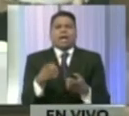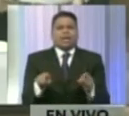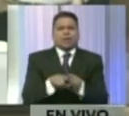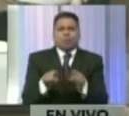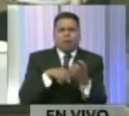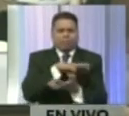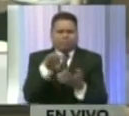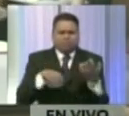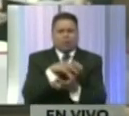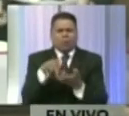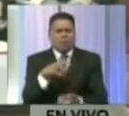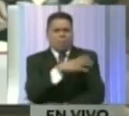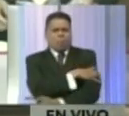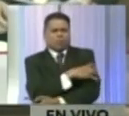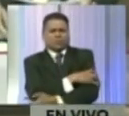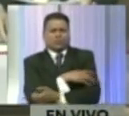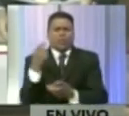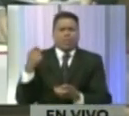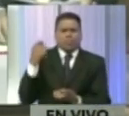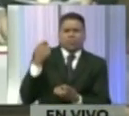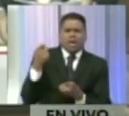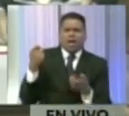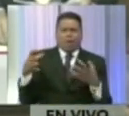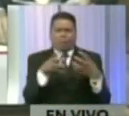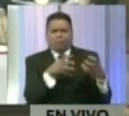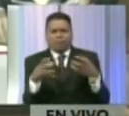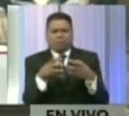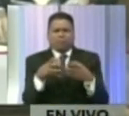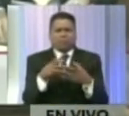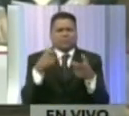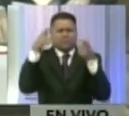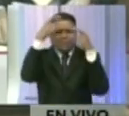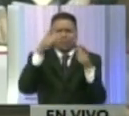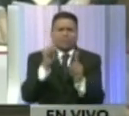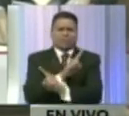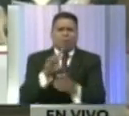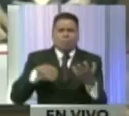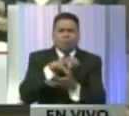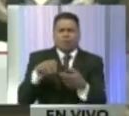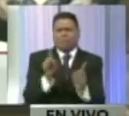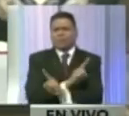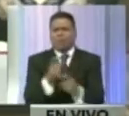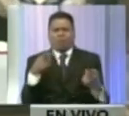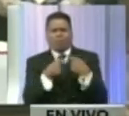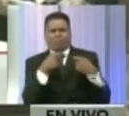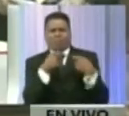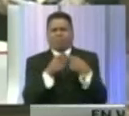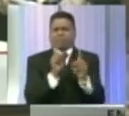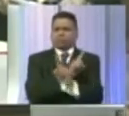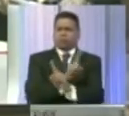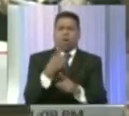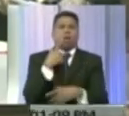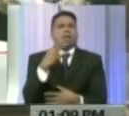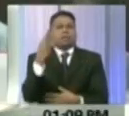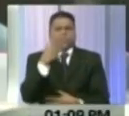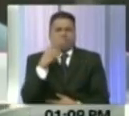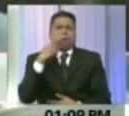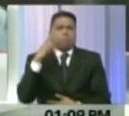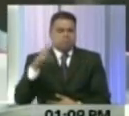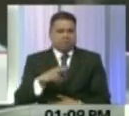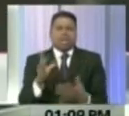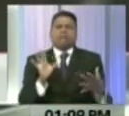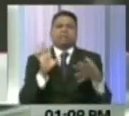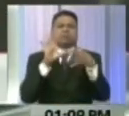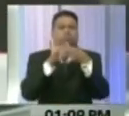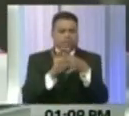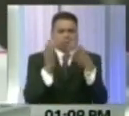los diputados de la oposición ante el país a hablar de la economía y de la situación económica del país que nos compete a todos, a que venga, ¿verdad?, y coincida con alguno de ustedes